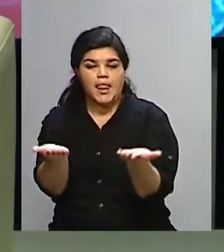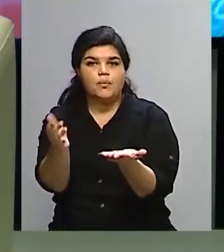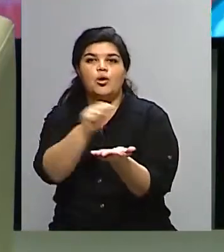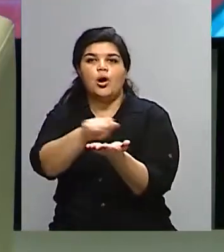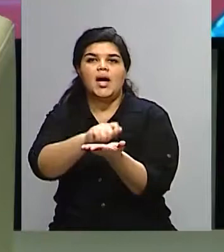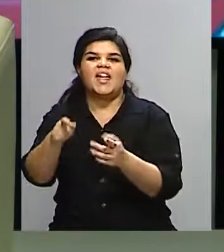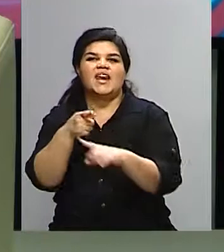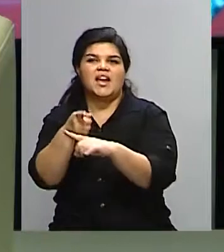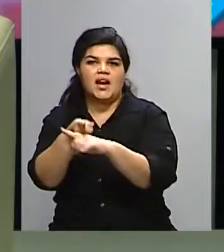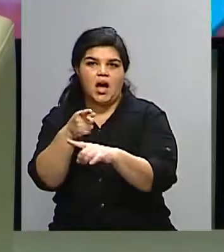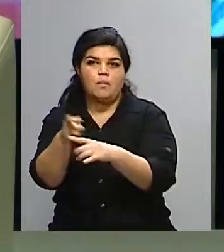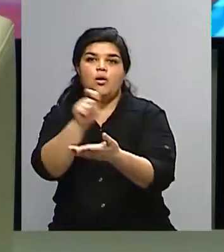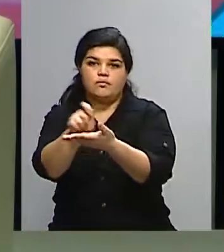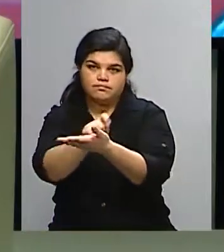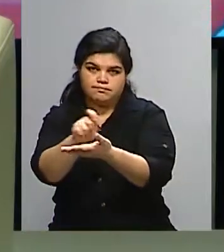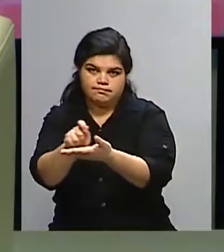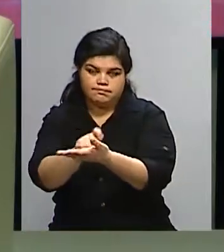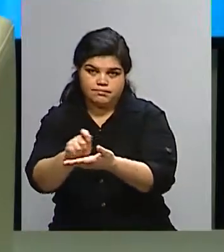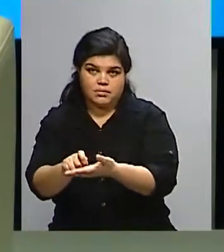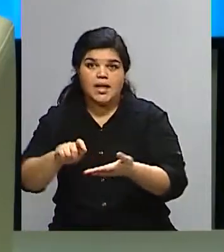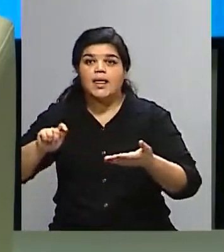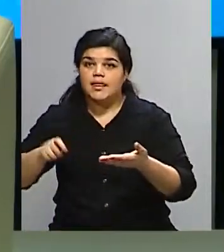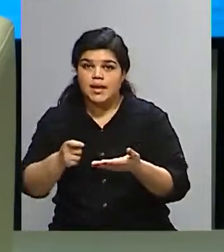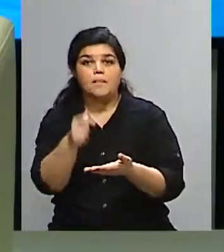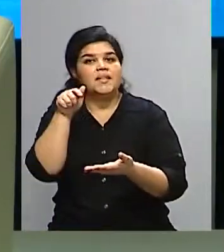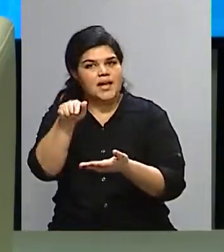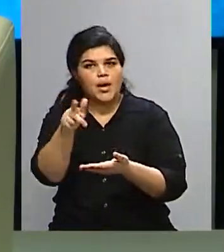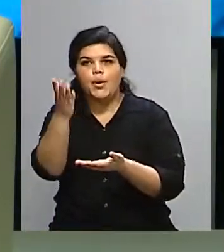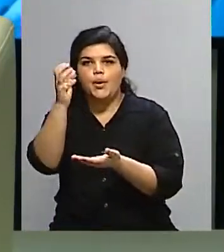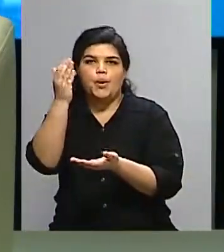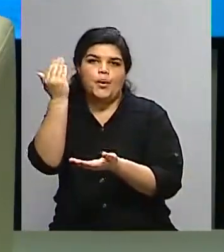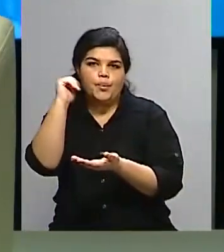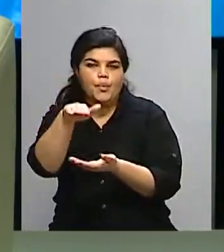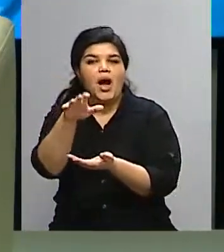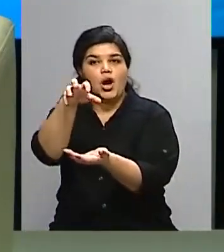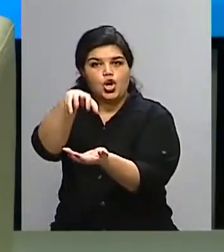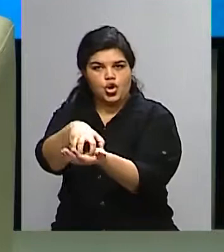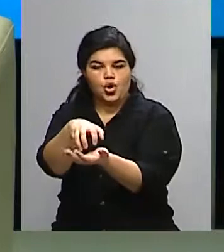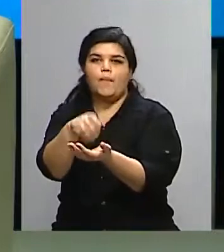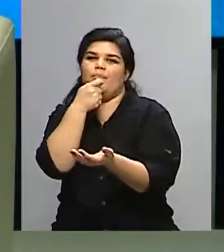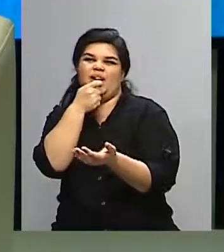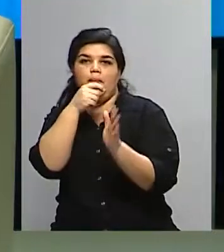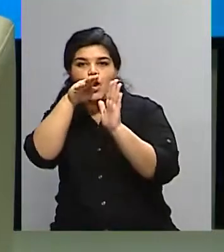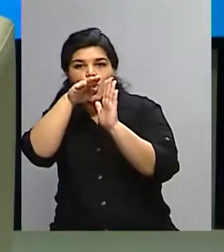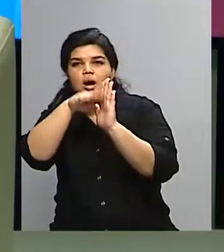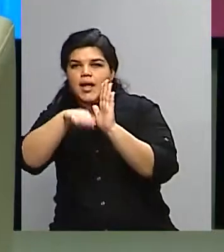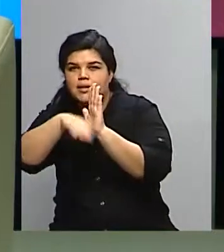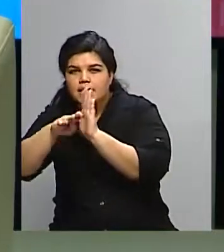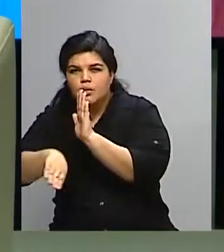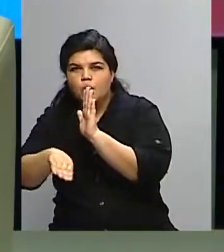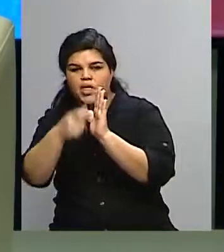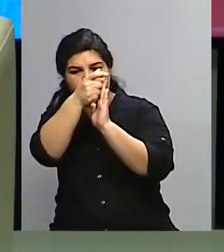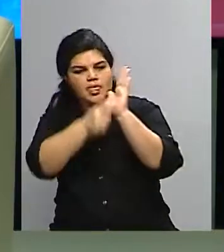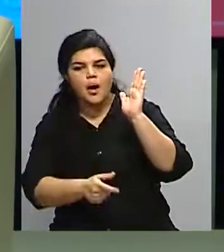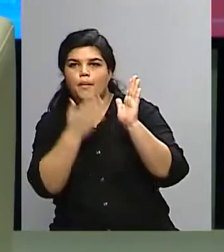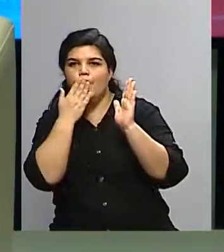de actas, que haga el reclamo, el trámite en el mismo banco, que desconozca en el caso que se le haya sacado un crédito, que esto es muy común,